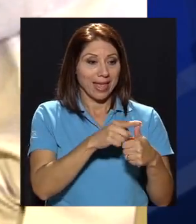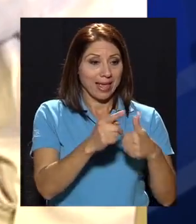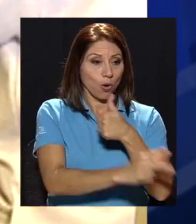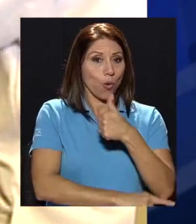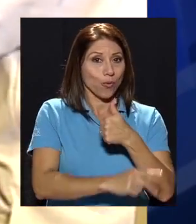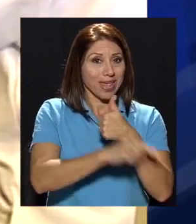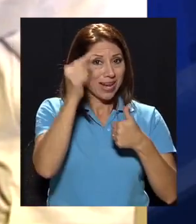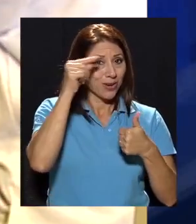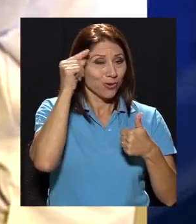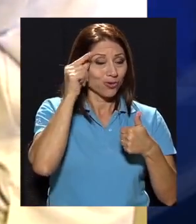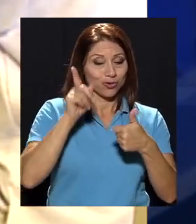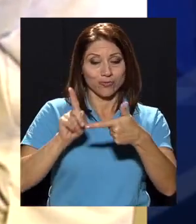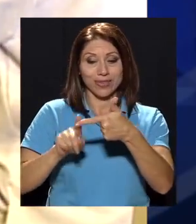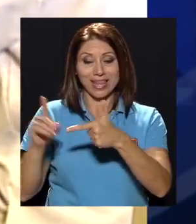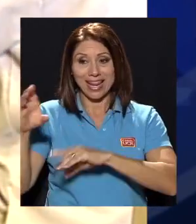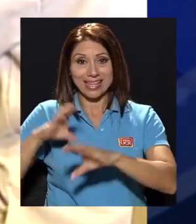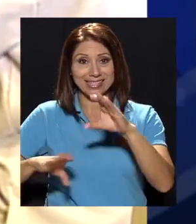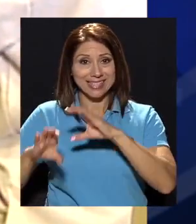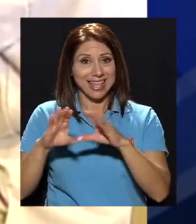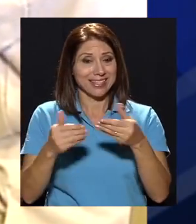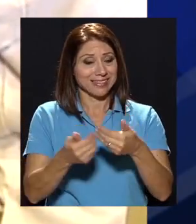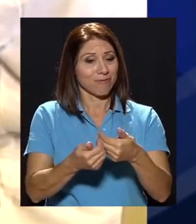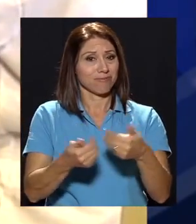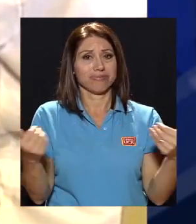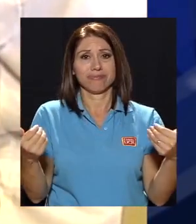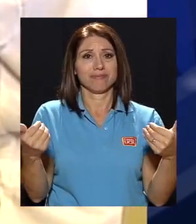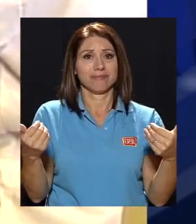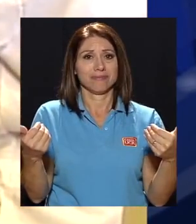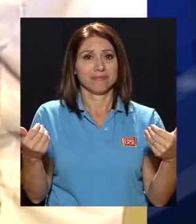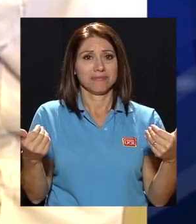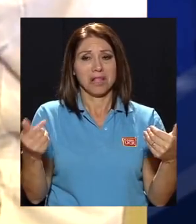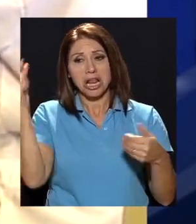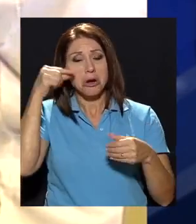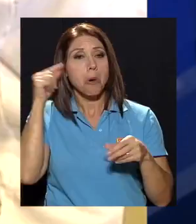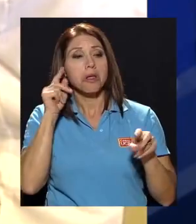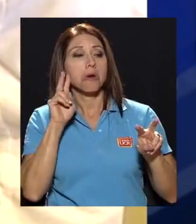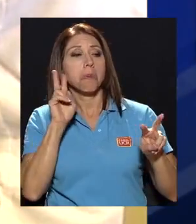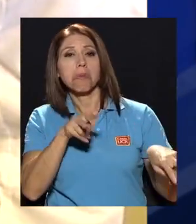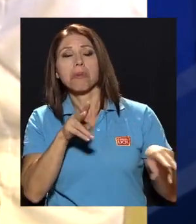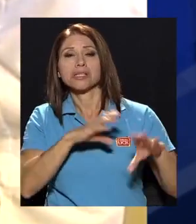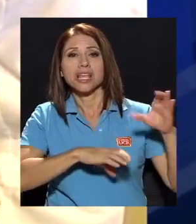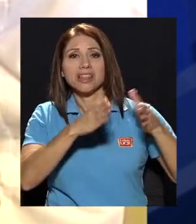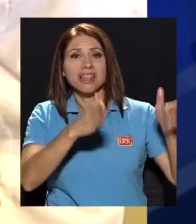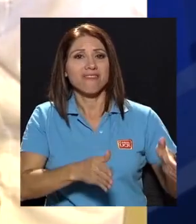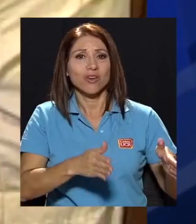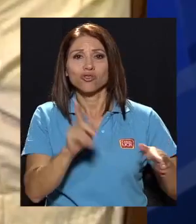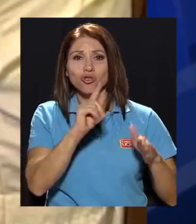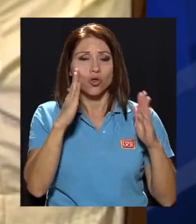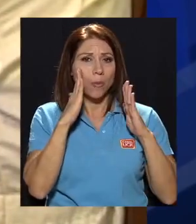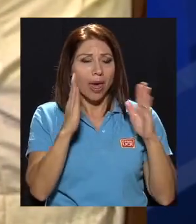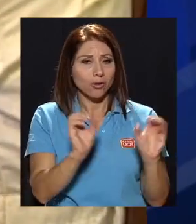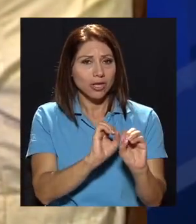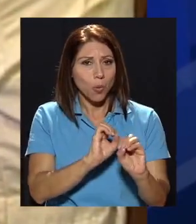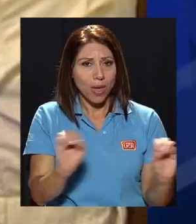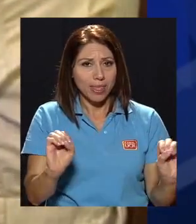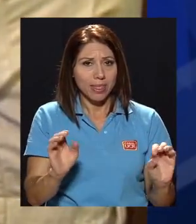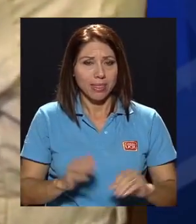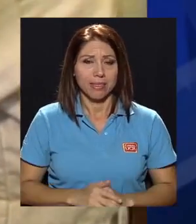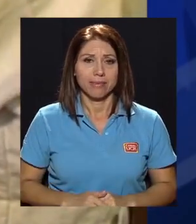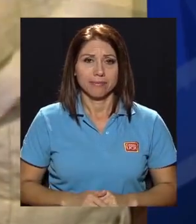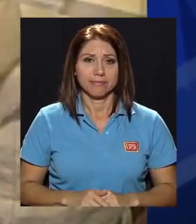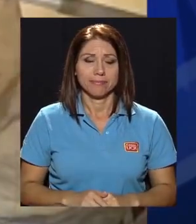la ciencia, ¿verdad? Los científicos no son tomados en cuenta en ninguna forma.